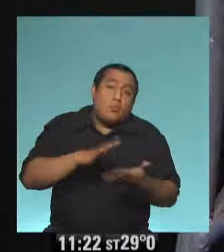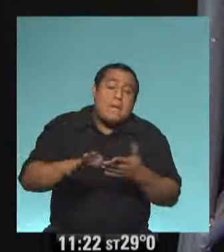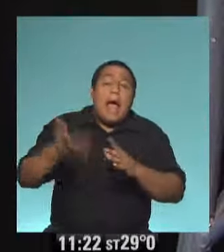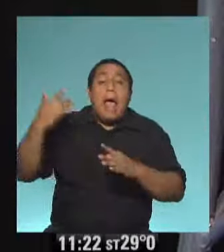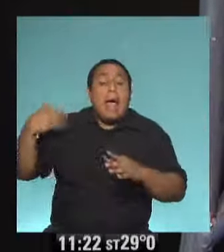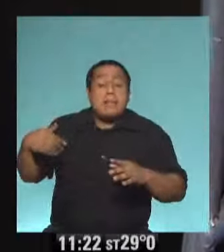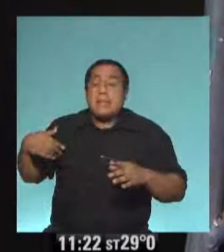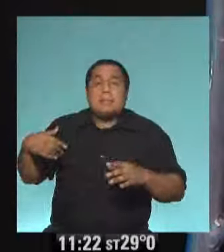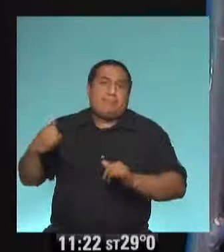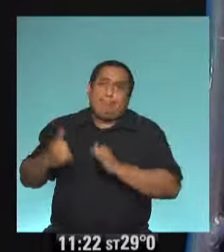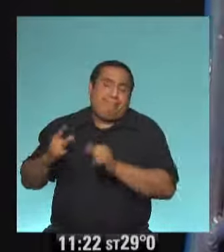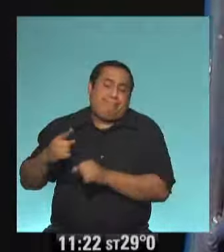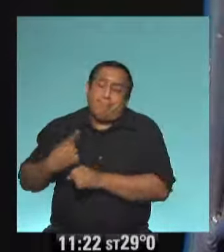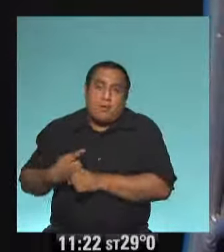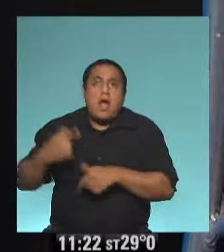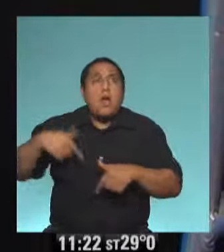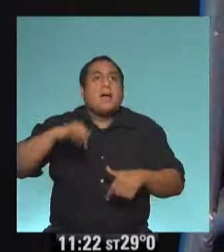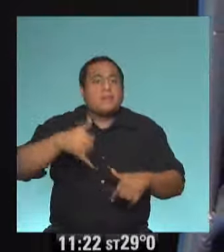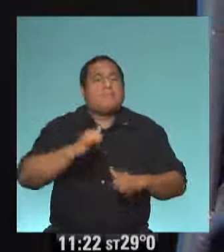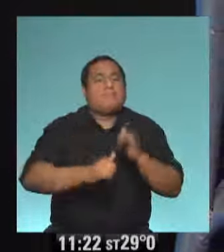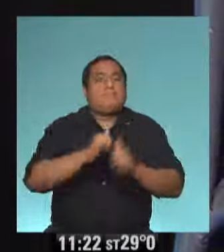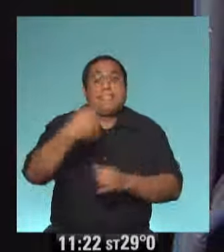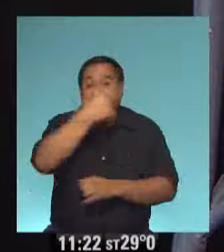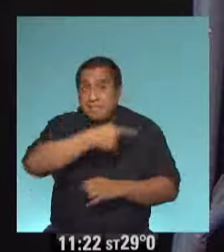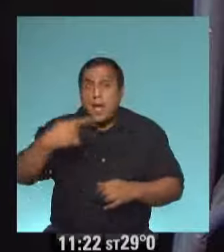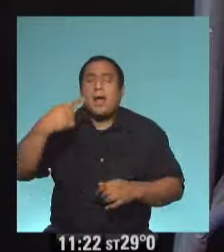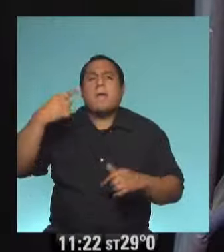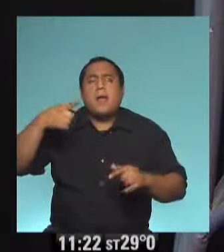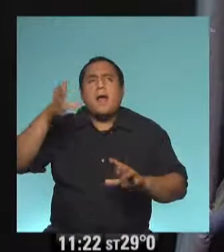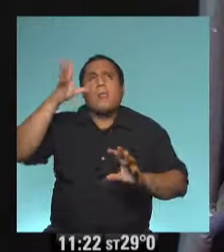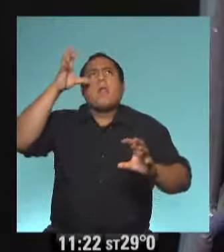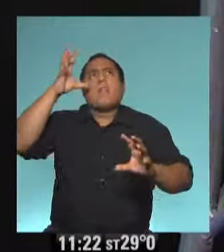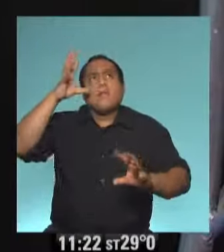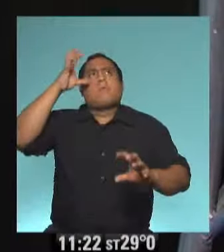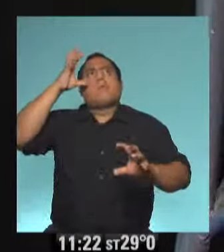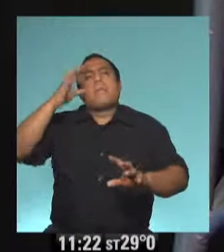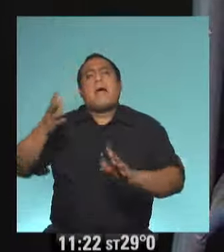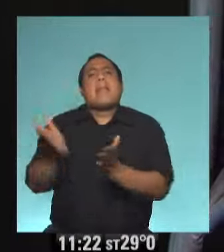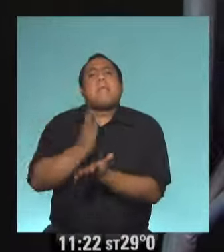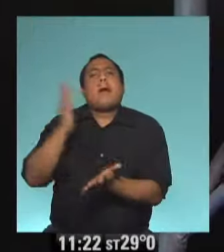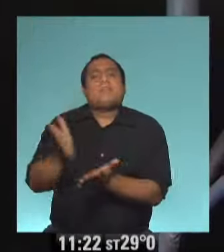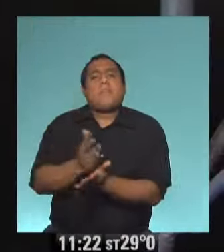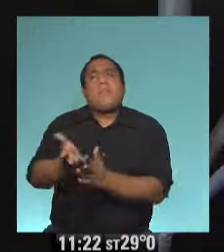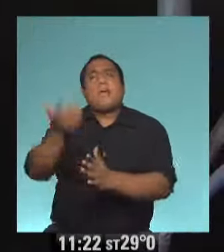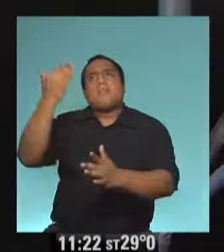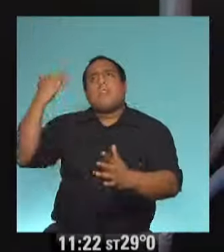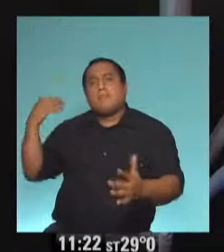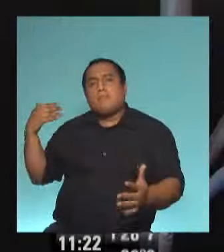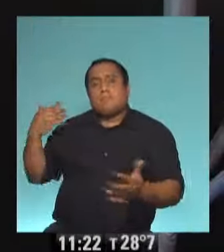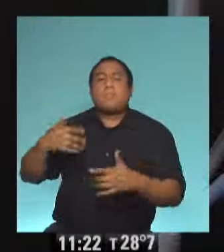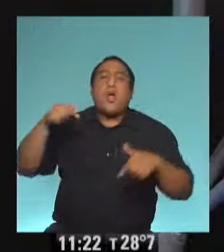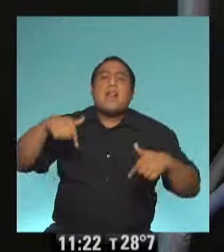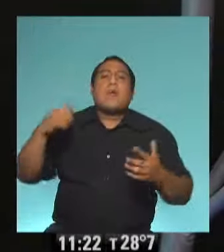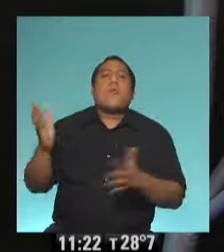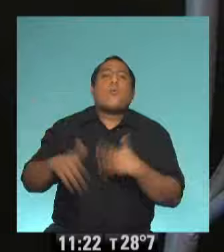momento no llegamos. Así que esta semana vamos a recordar un poquito y a repasar sobre los juegos y